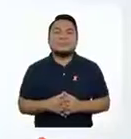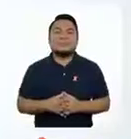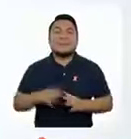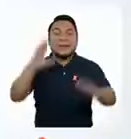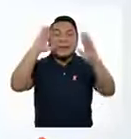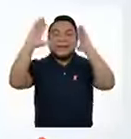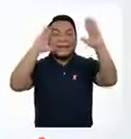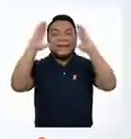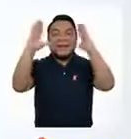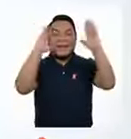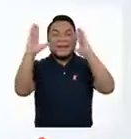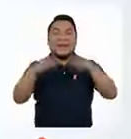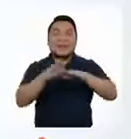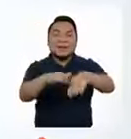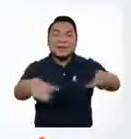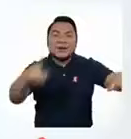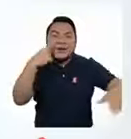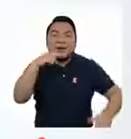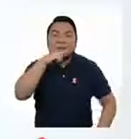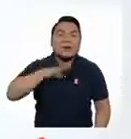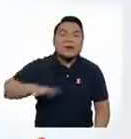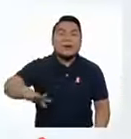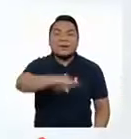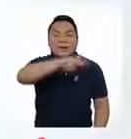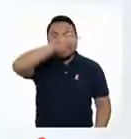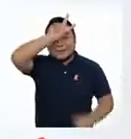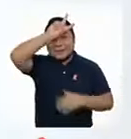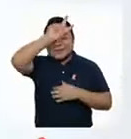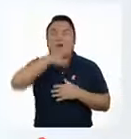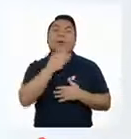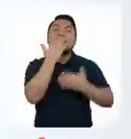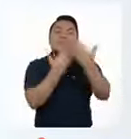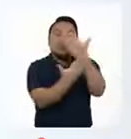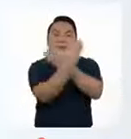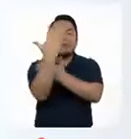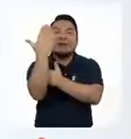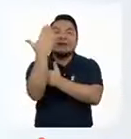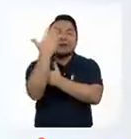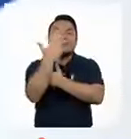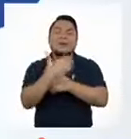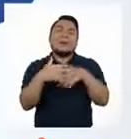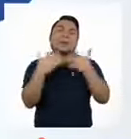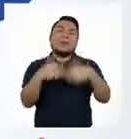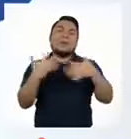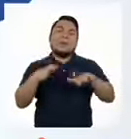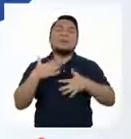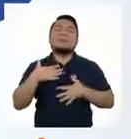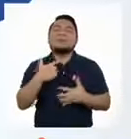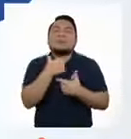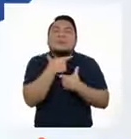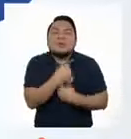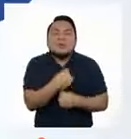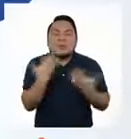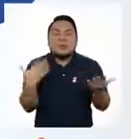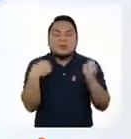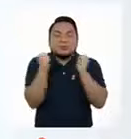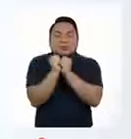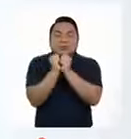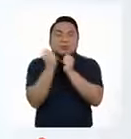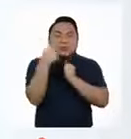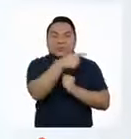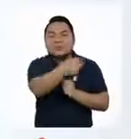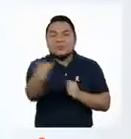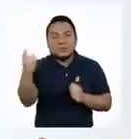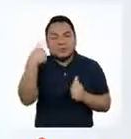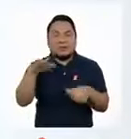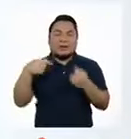Hola, hola, niñas y niños de todo el Perú. Muy buenos días. Ay, me encanta ser su compañera de